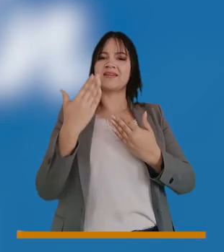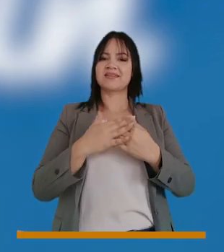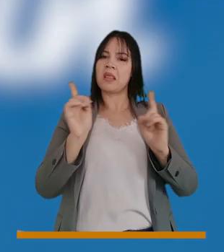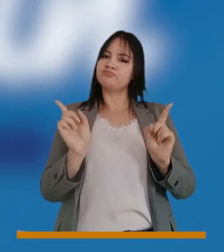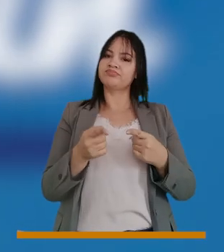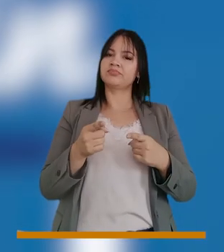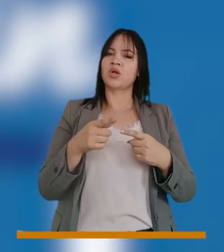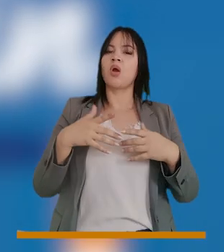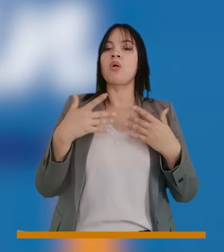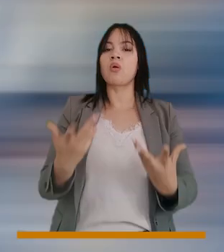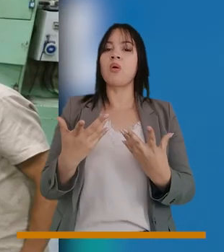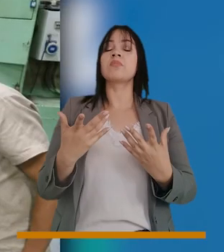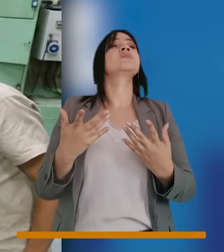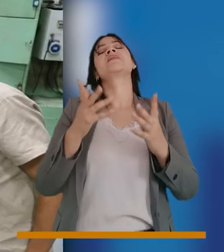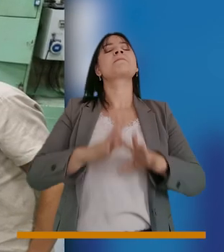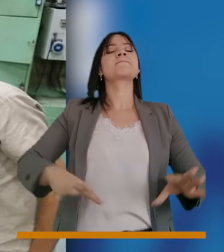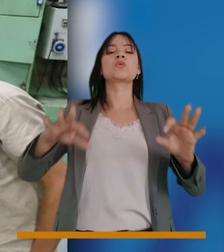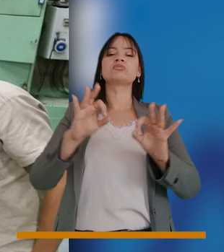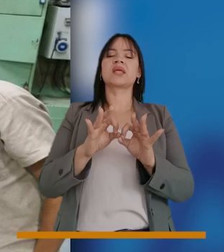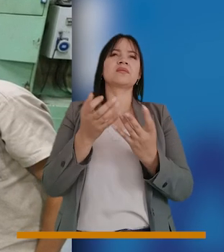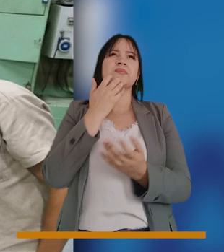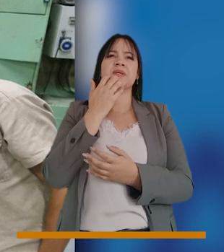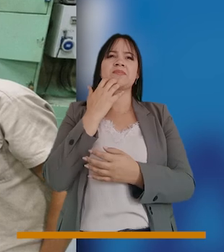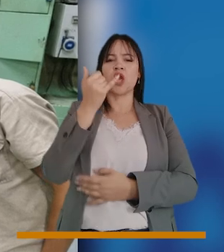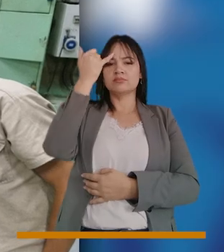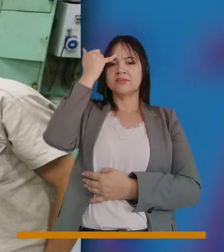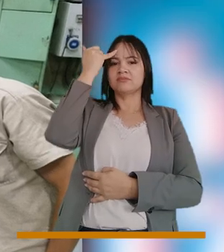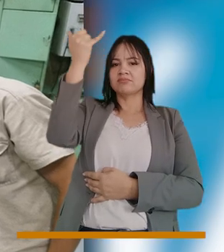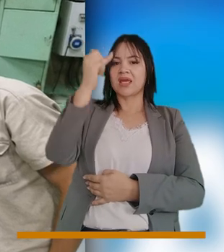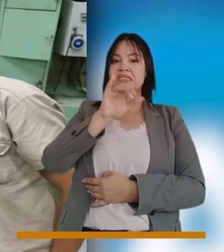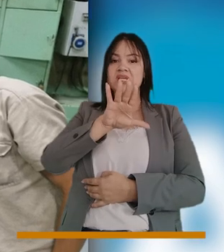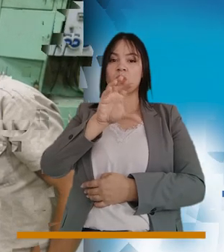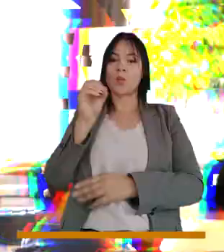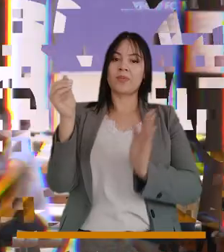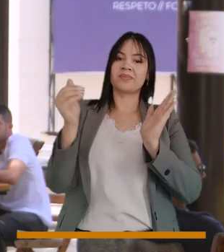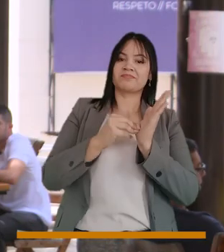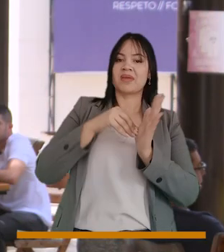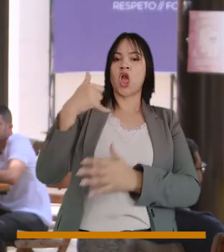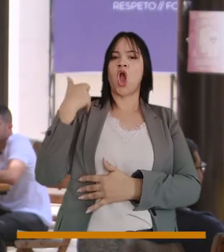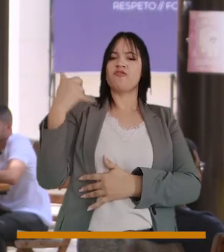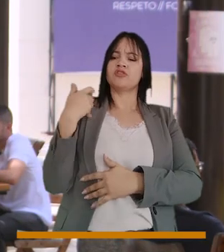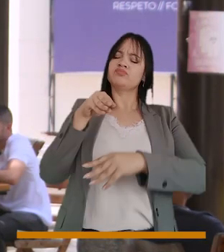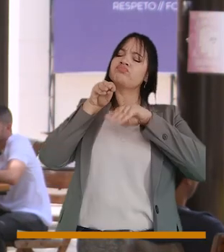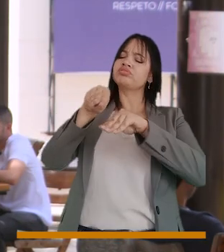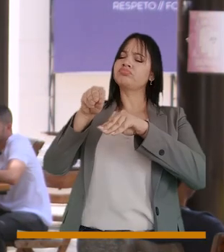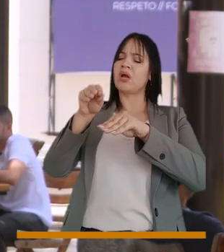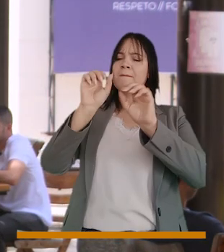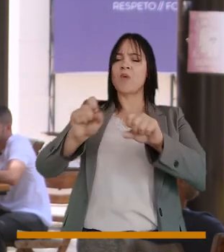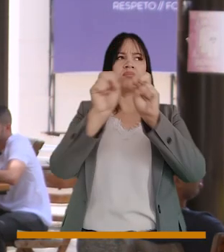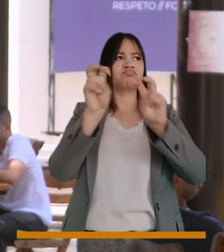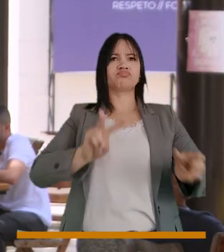esto nosotros no solamente impulsamos banderas tan importantes como la idea de 50.000 jóvenes formados en